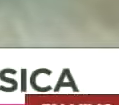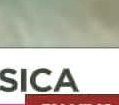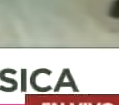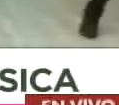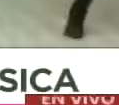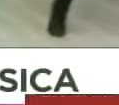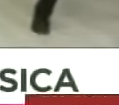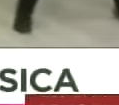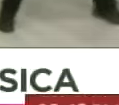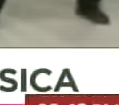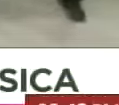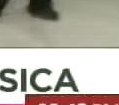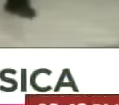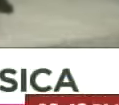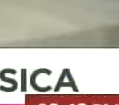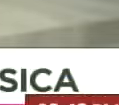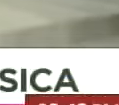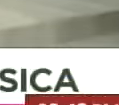mejor y seguro,